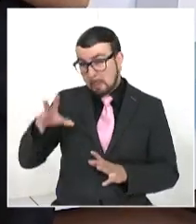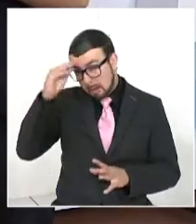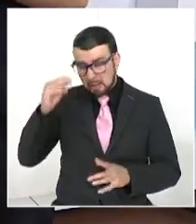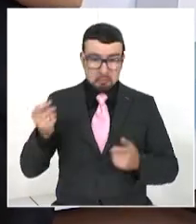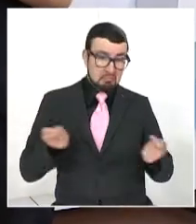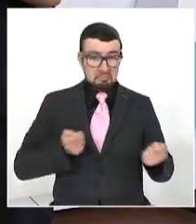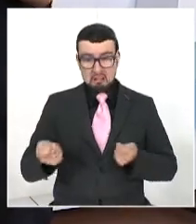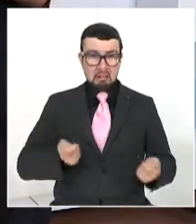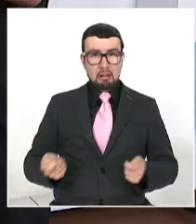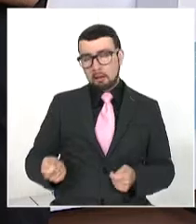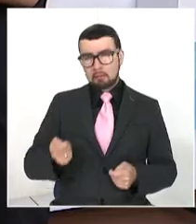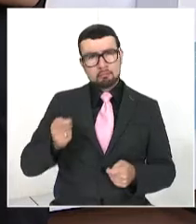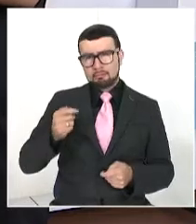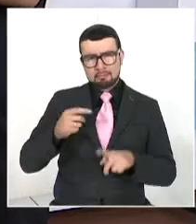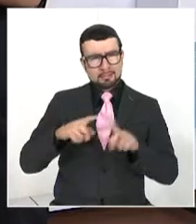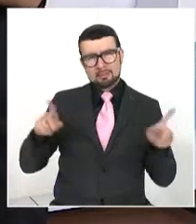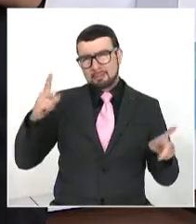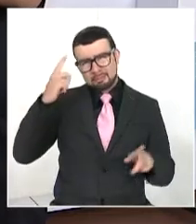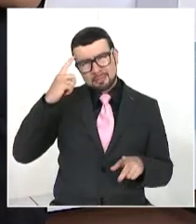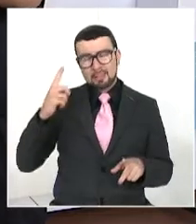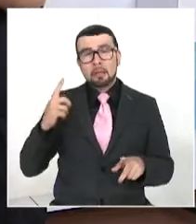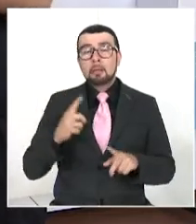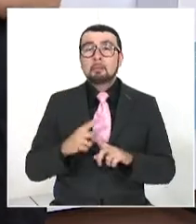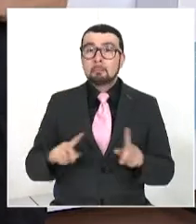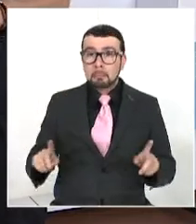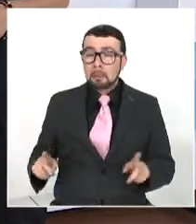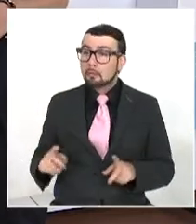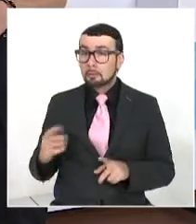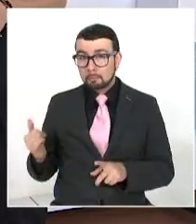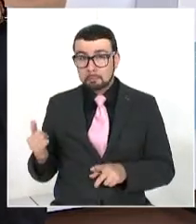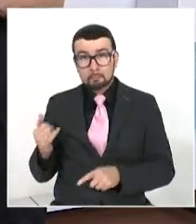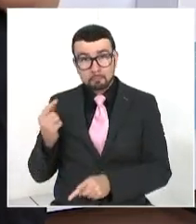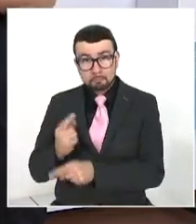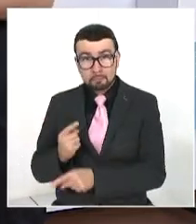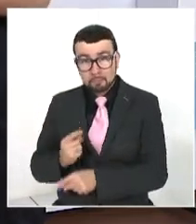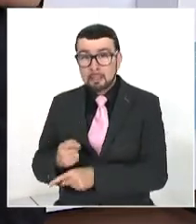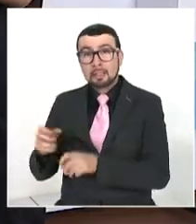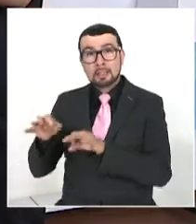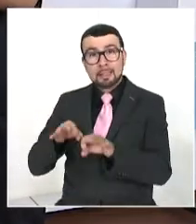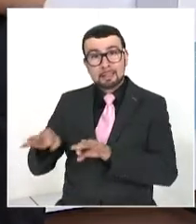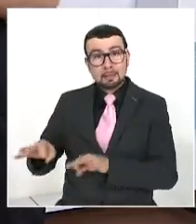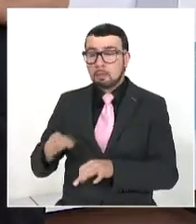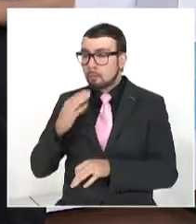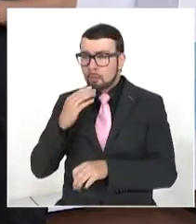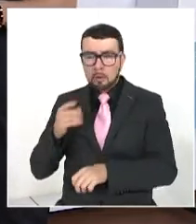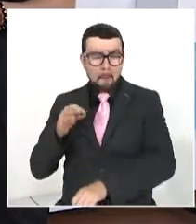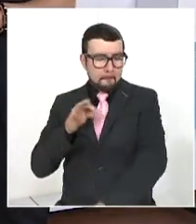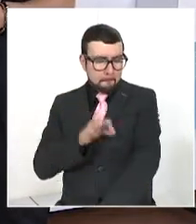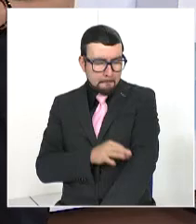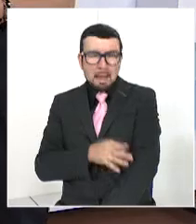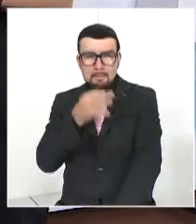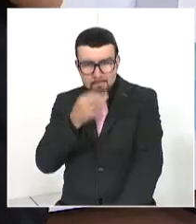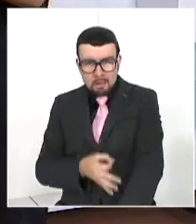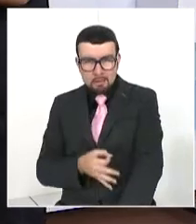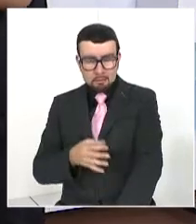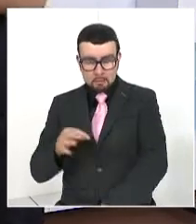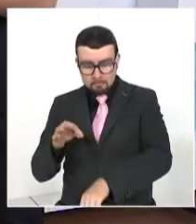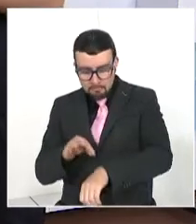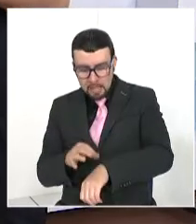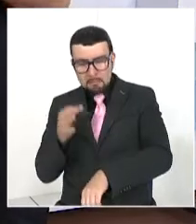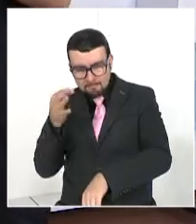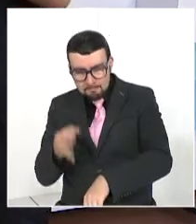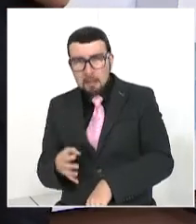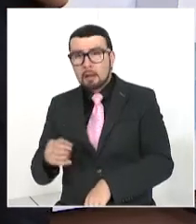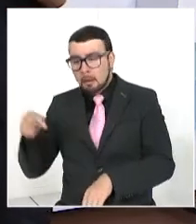algo diferente, pero detrás de todo esto, como hablábamos ahora, el hecho de que esa aguja vaya en ese punto específico y en el pie también y en